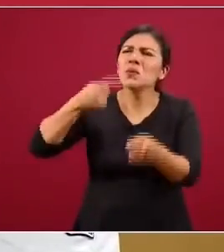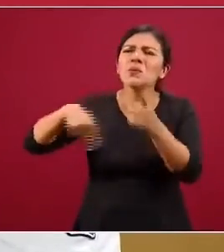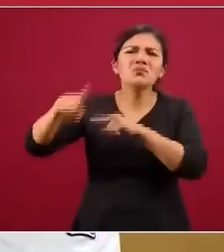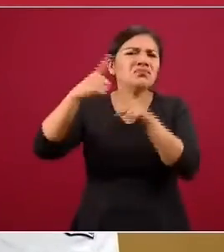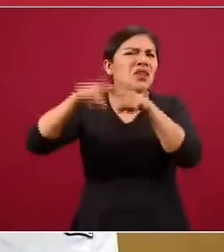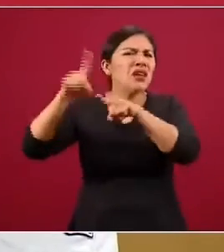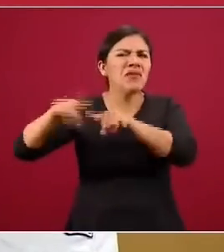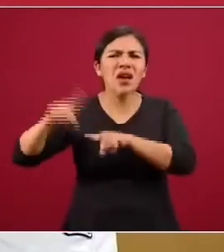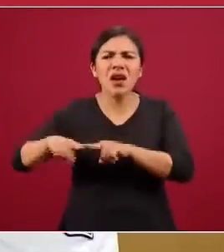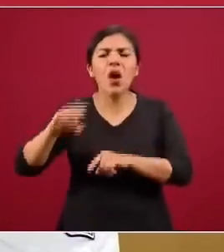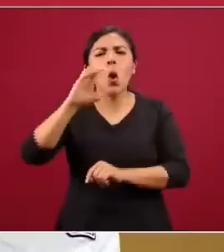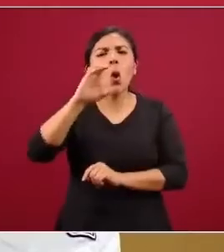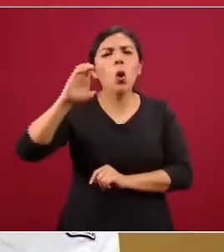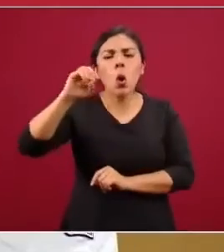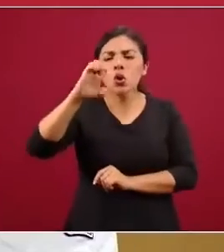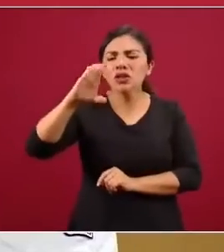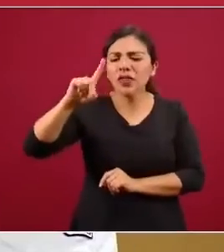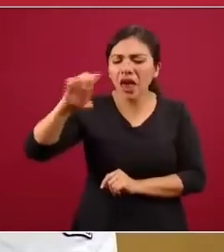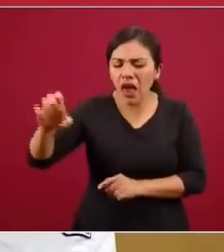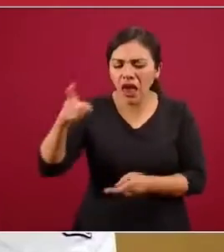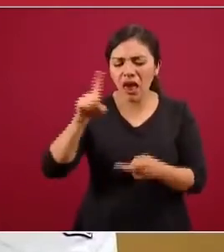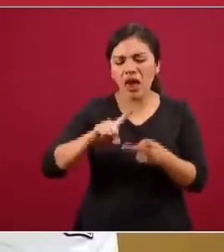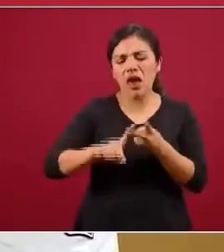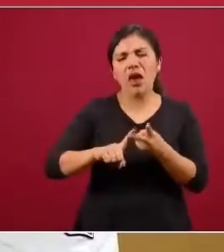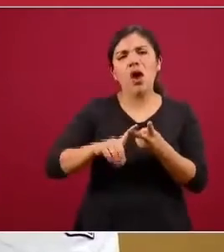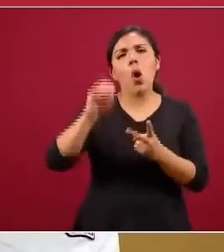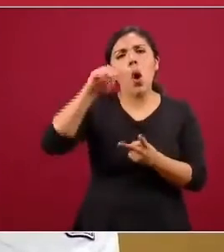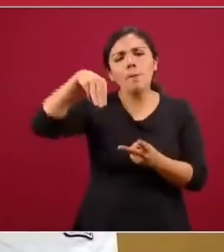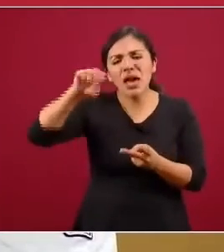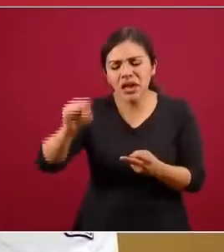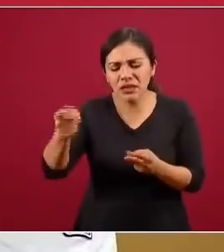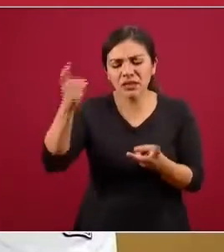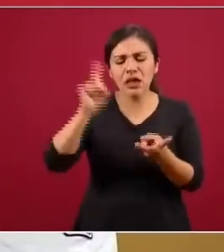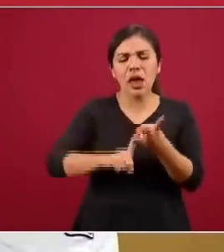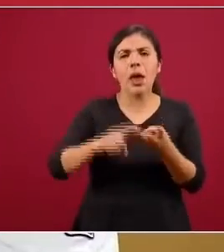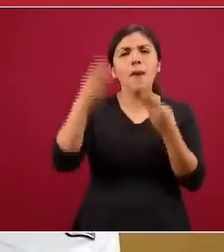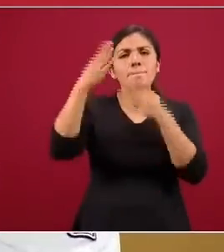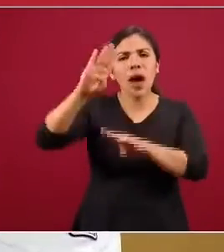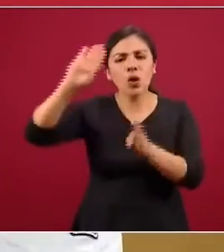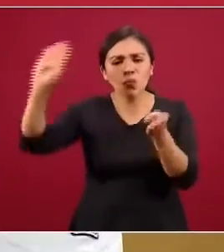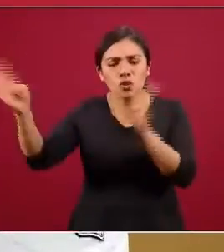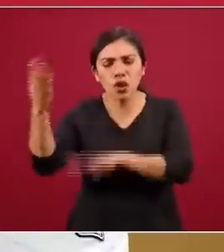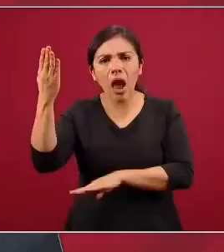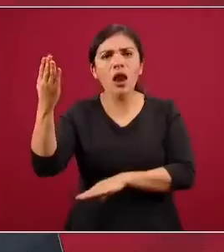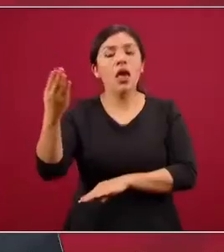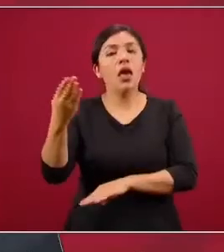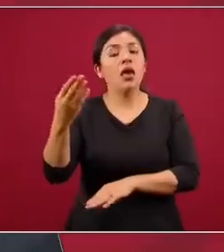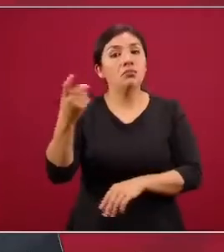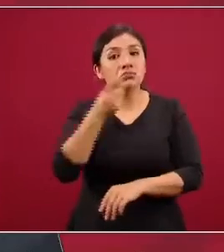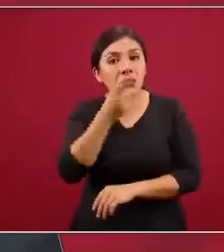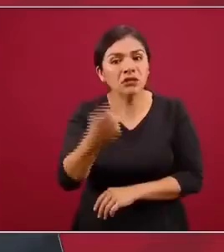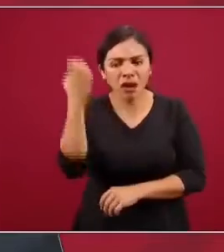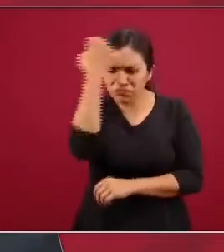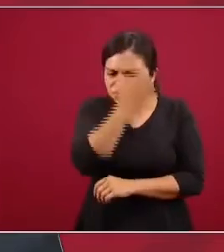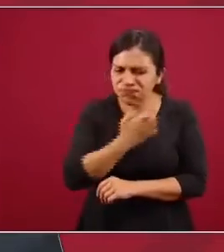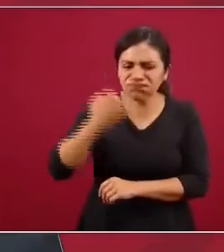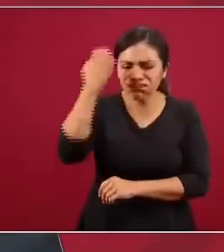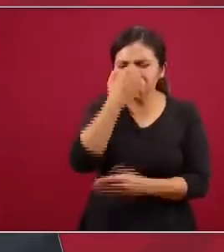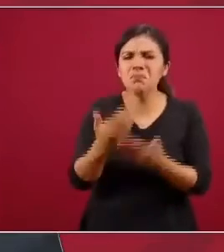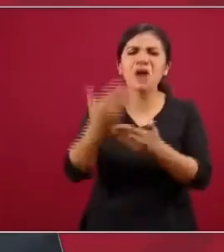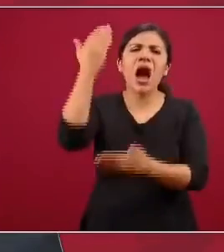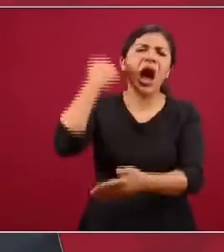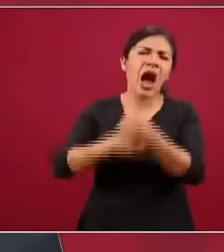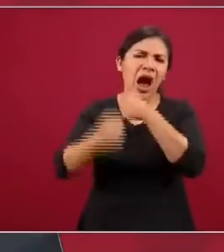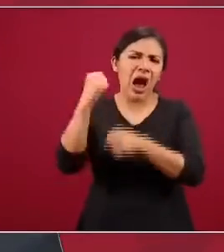internacionales diversas, la OCDE, la Organización Mundial de la Salud, el Banco Mundial, han hecho este tipo de análisis desde hace